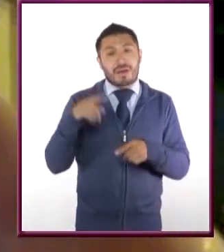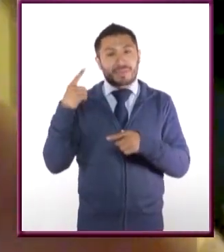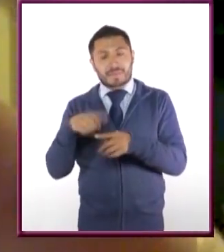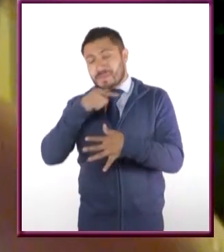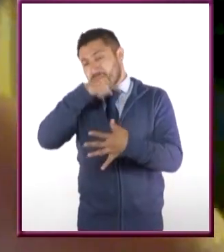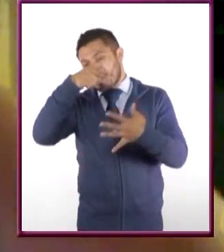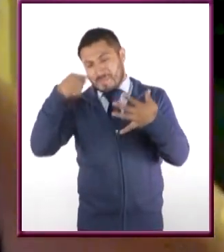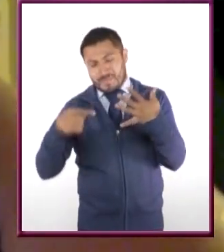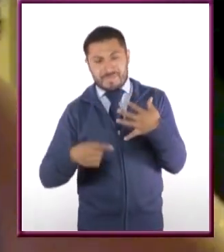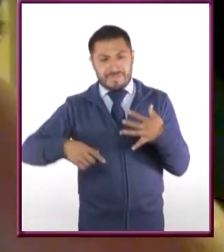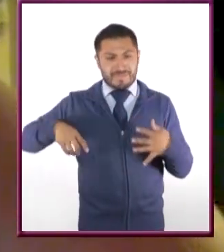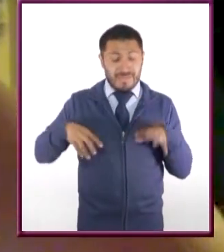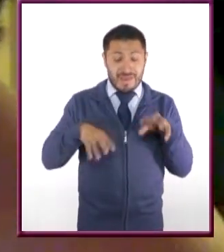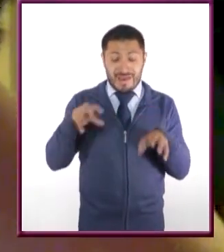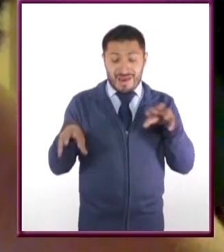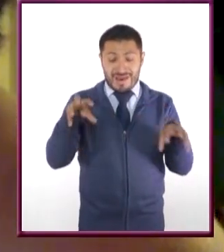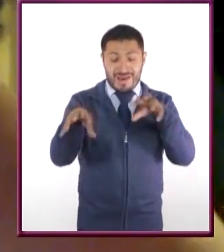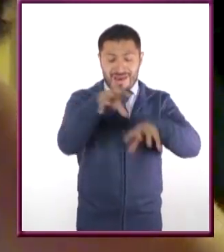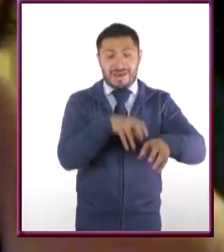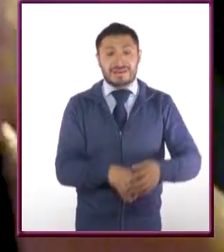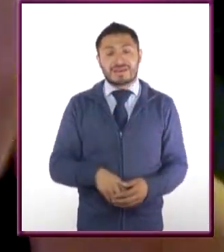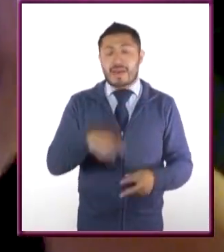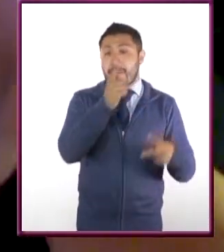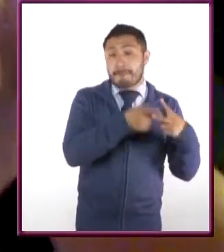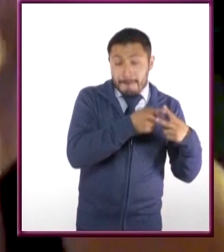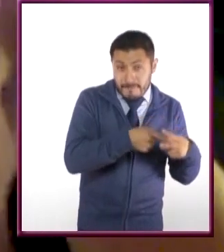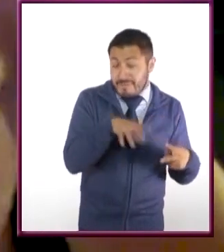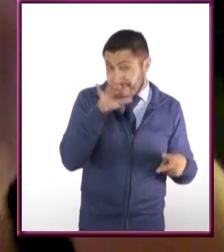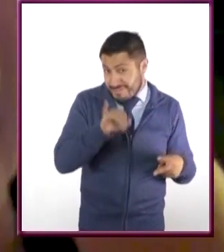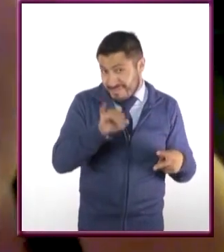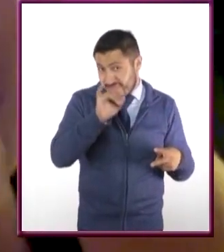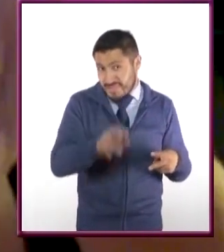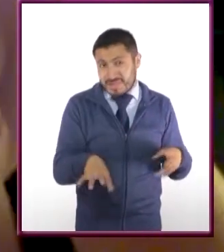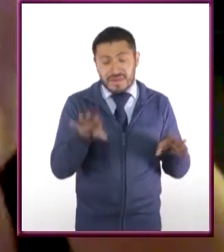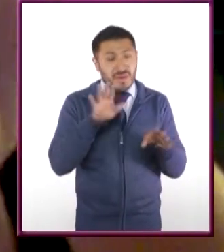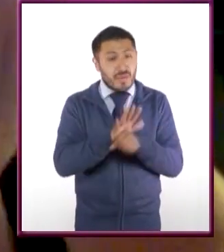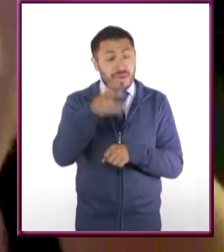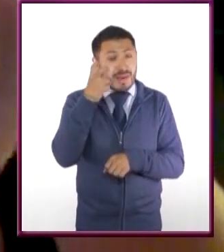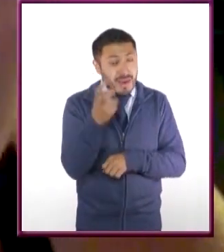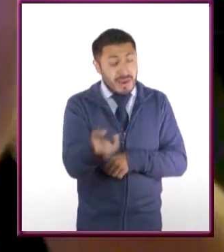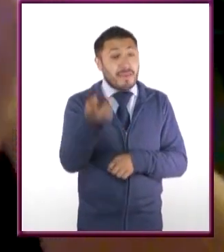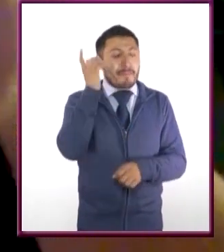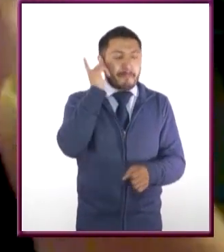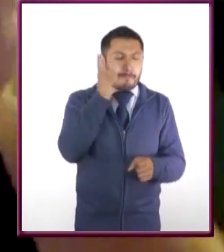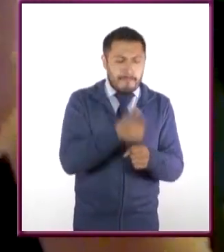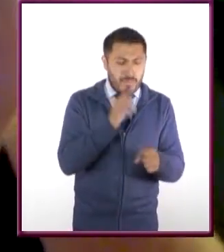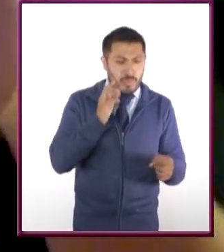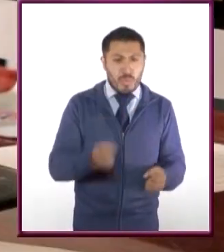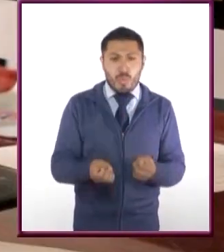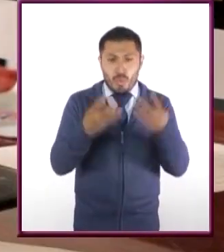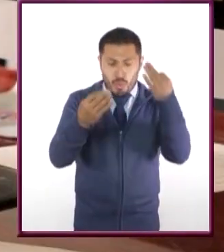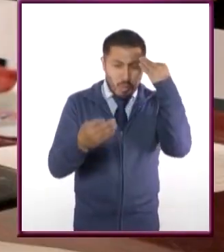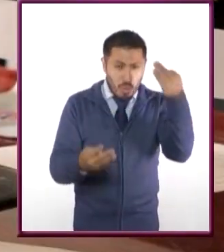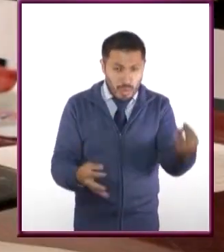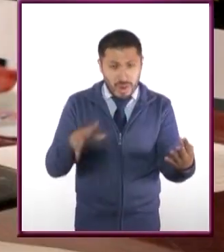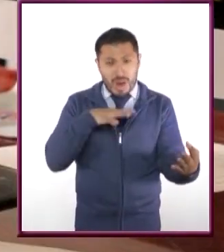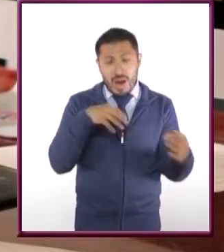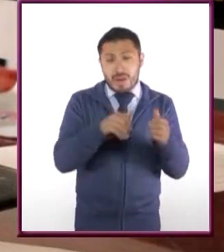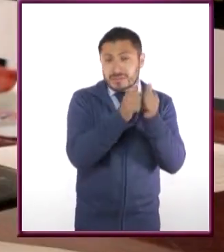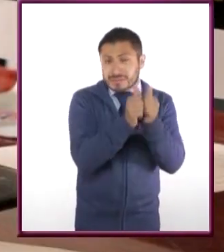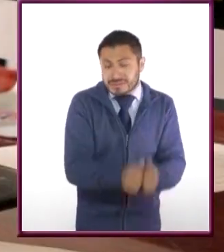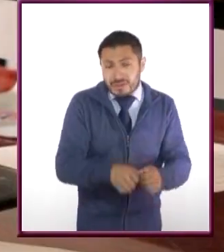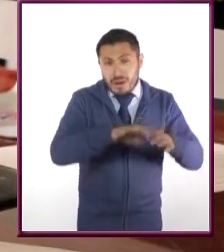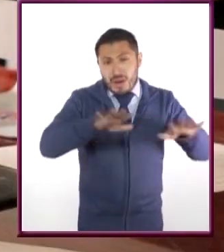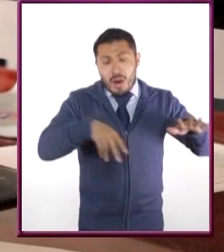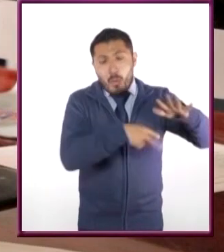áreas. La parte matemática, que es a través de la cual podemos saber cuánto tiempo podemos permanecer dentro